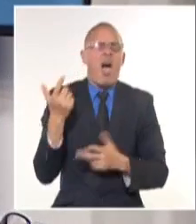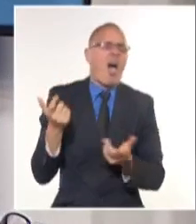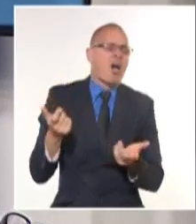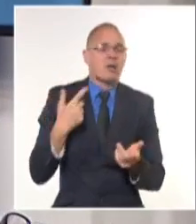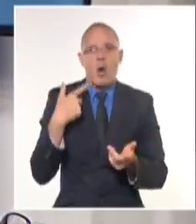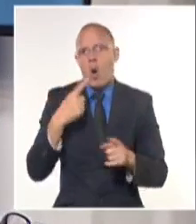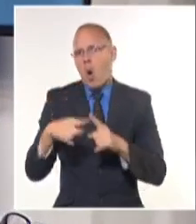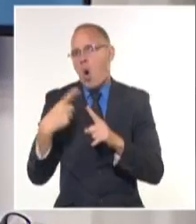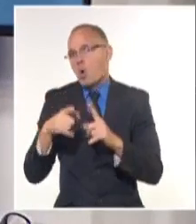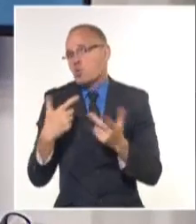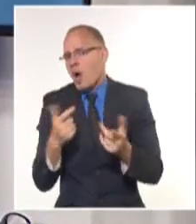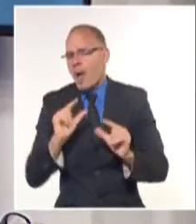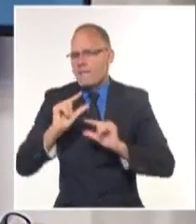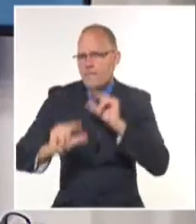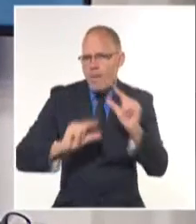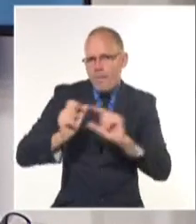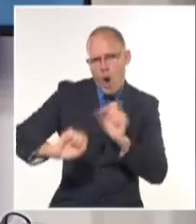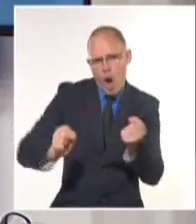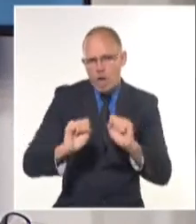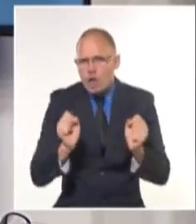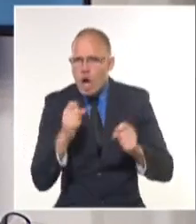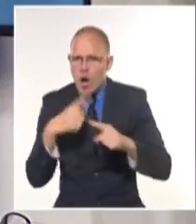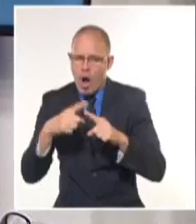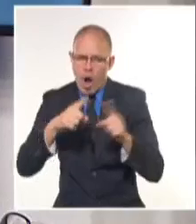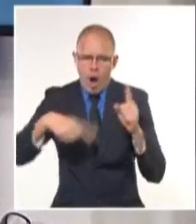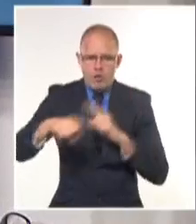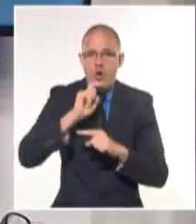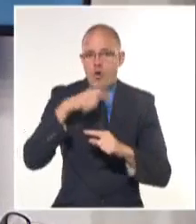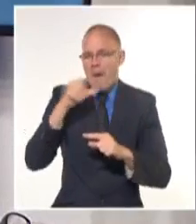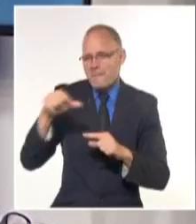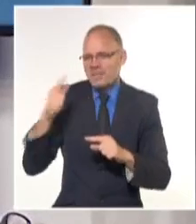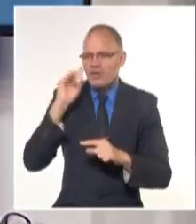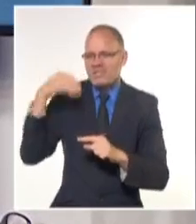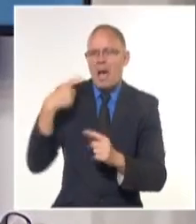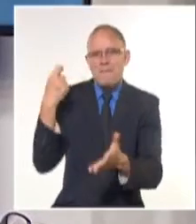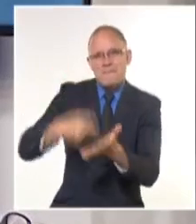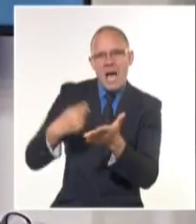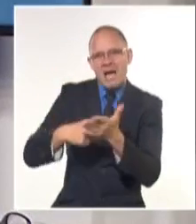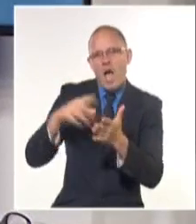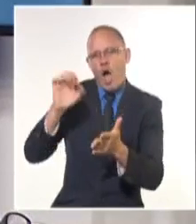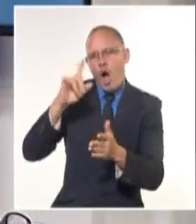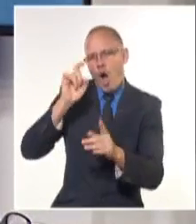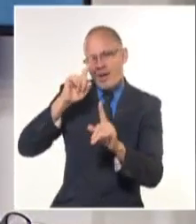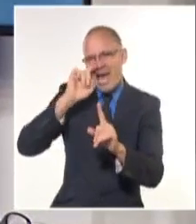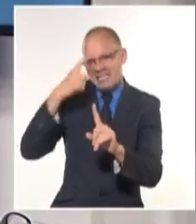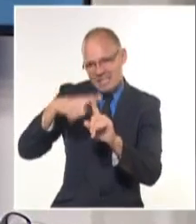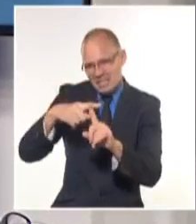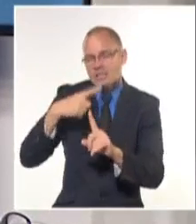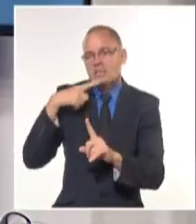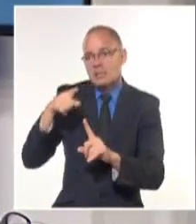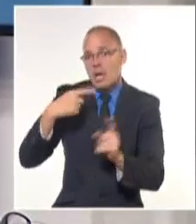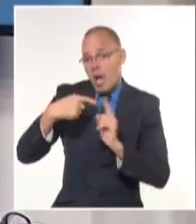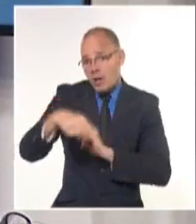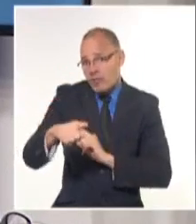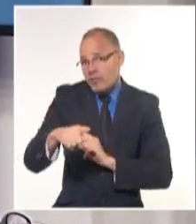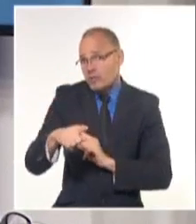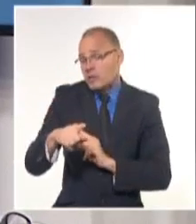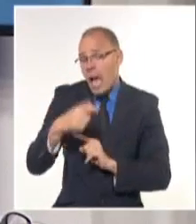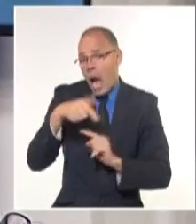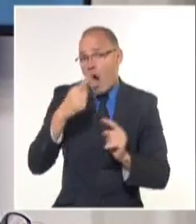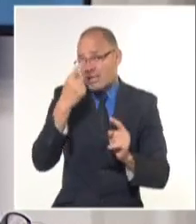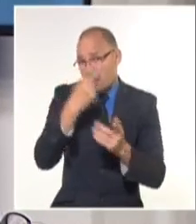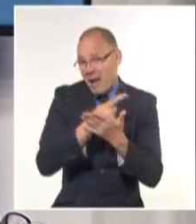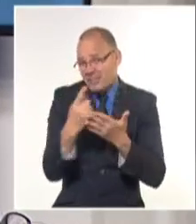bancarización, a organizar mejor el trabajo con los deudores de las multas. Es solo una semana, mucho trabajo. Creo que alguien